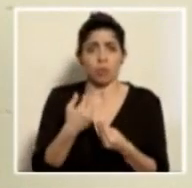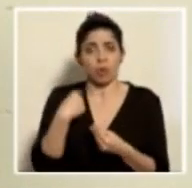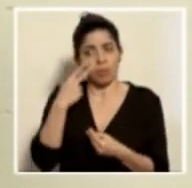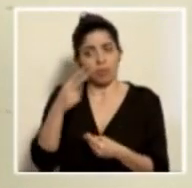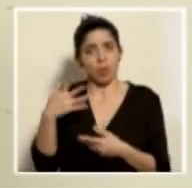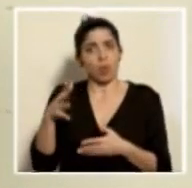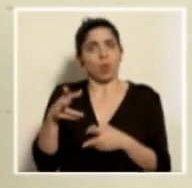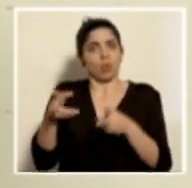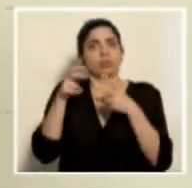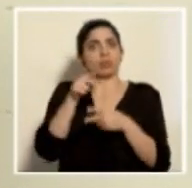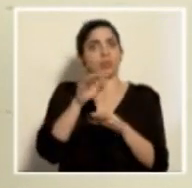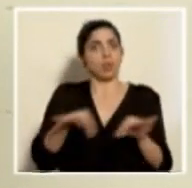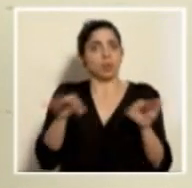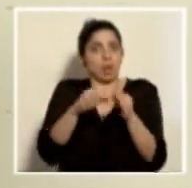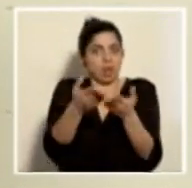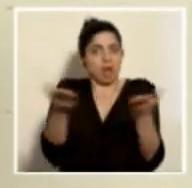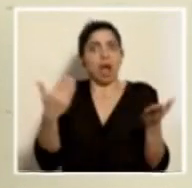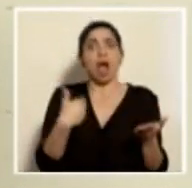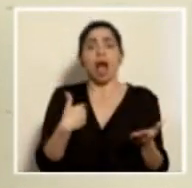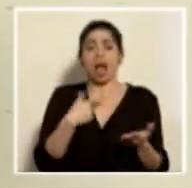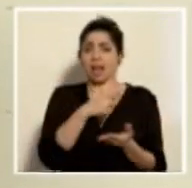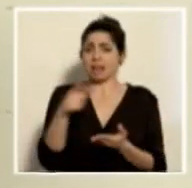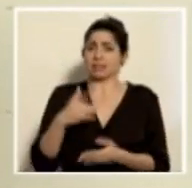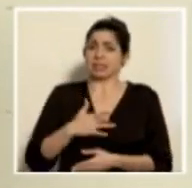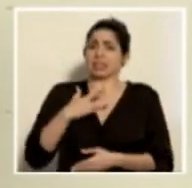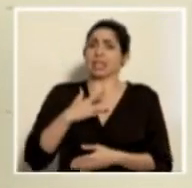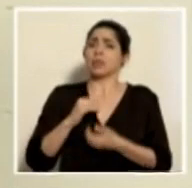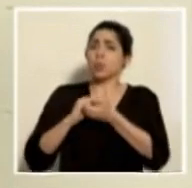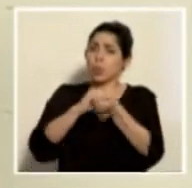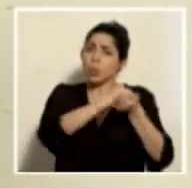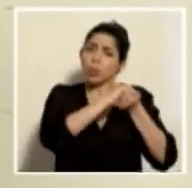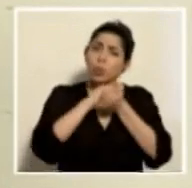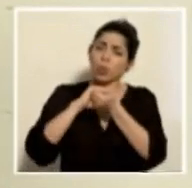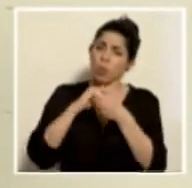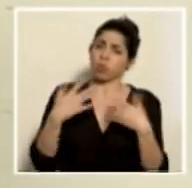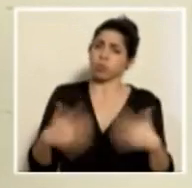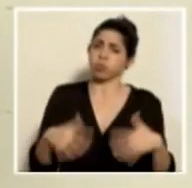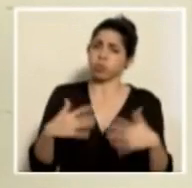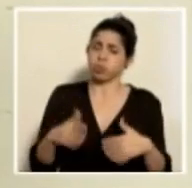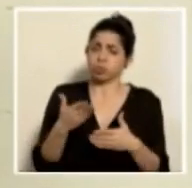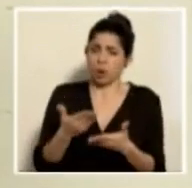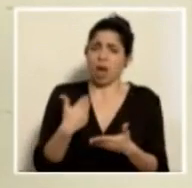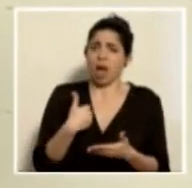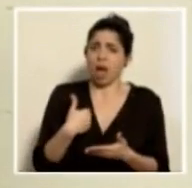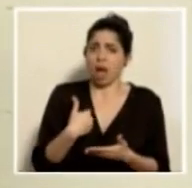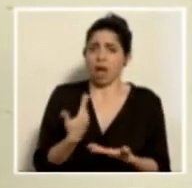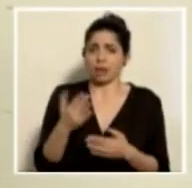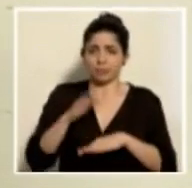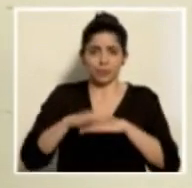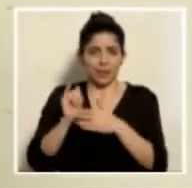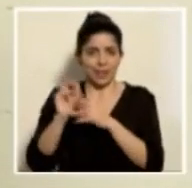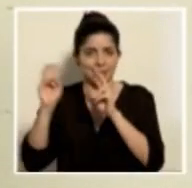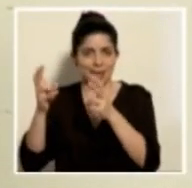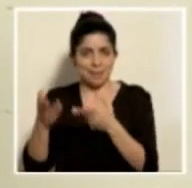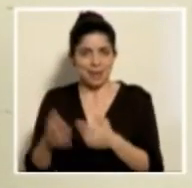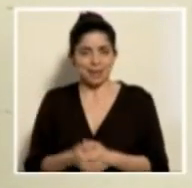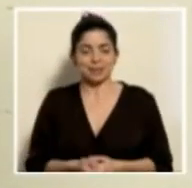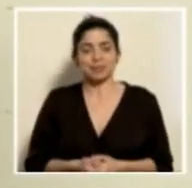eso. Eso está allí y hay un gran sentimiento de unión en esa materia.